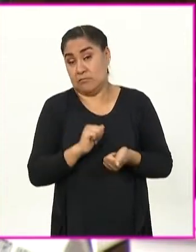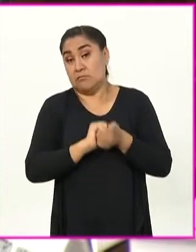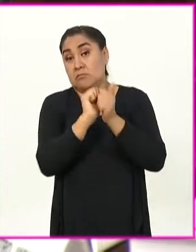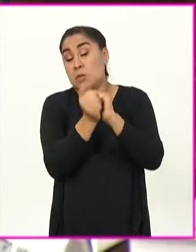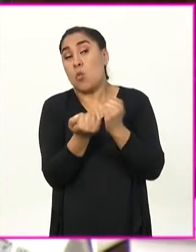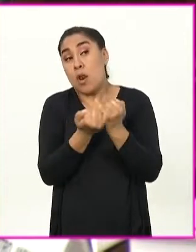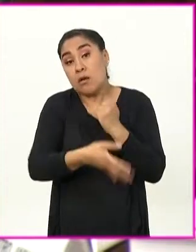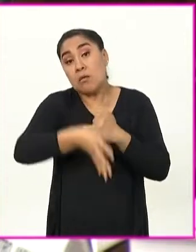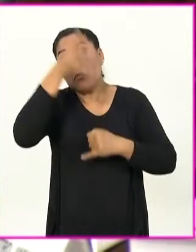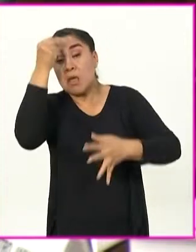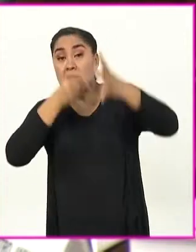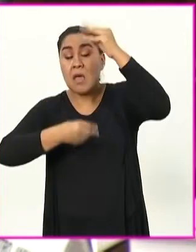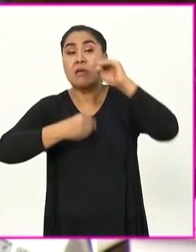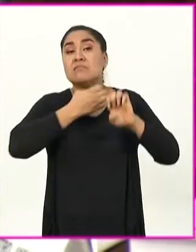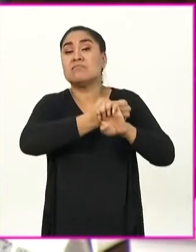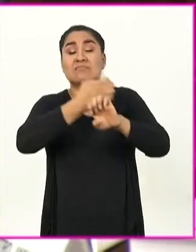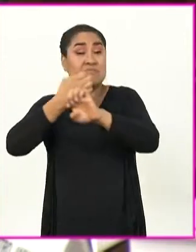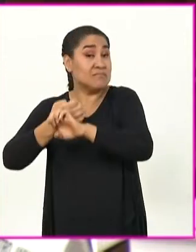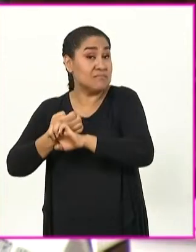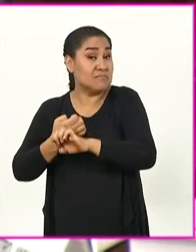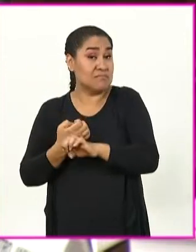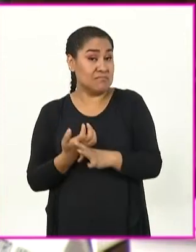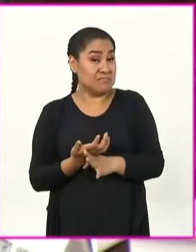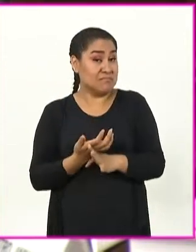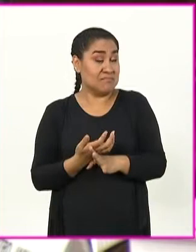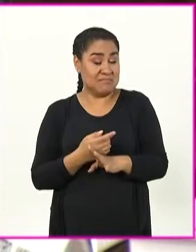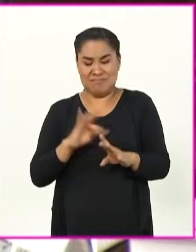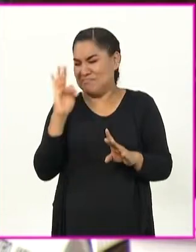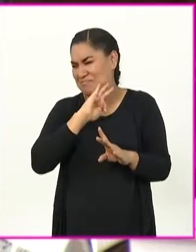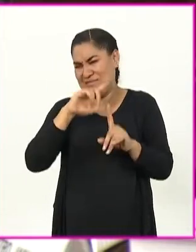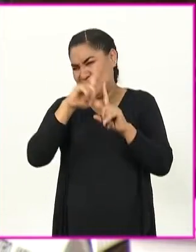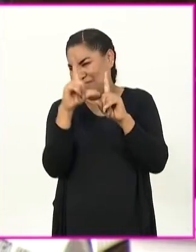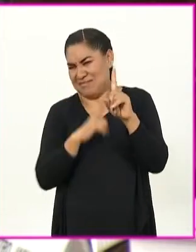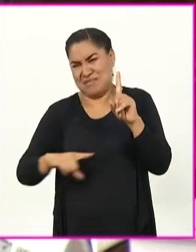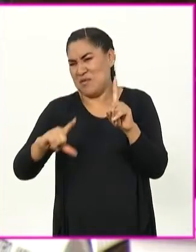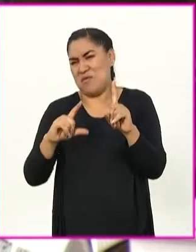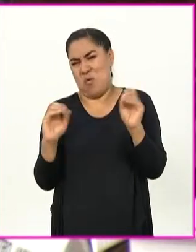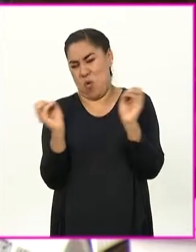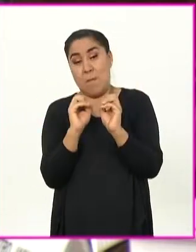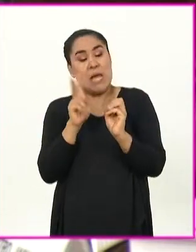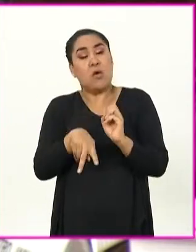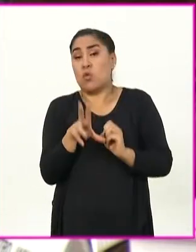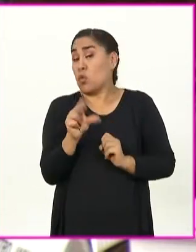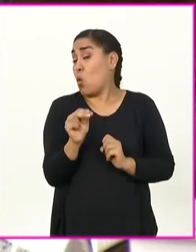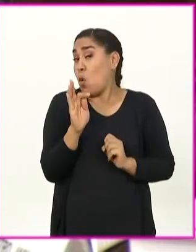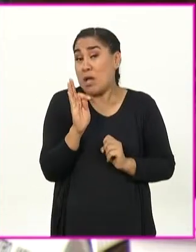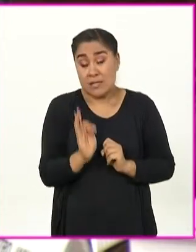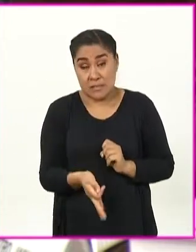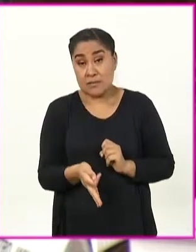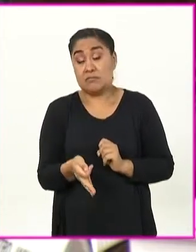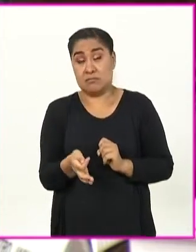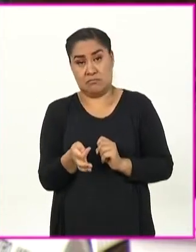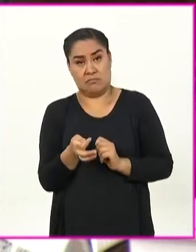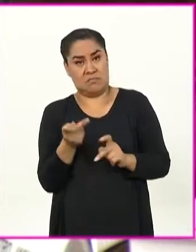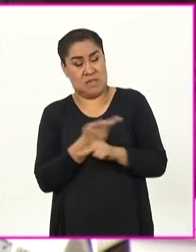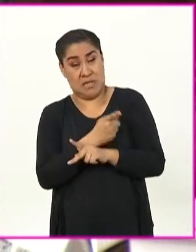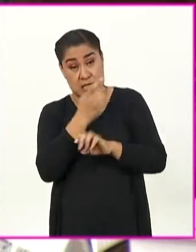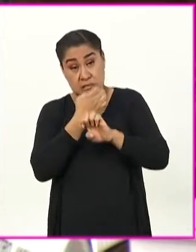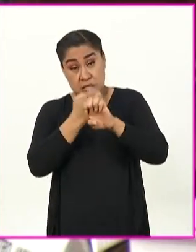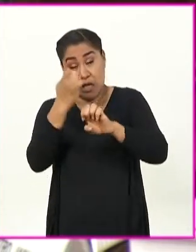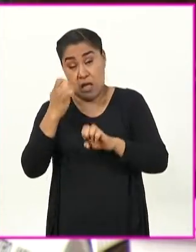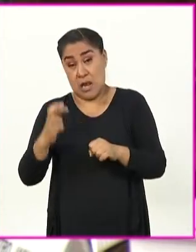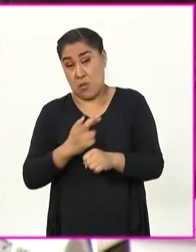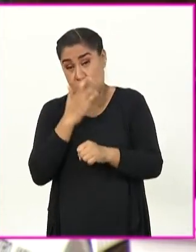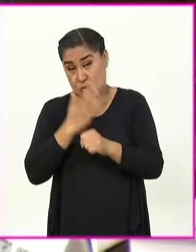se repite en otras entidades aunque no se repitiera en ninguna otra entidad en el país es inaceptable que en un estado de la república que no